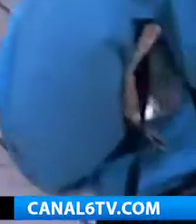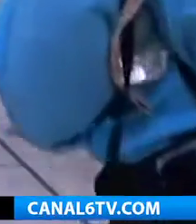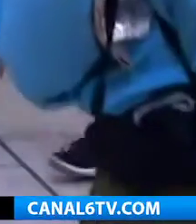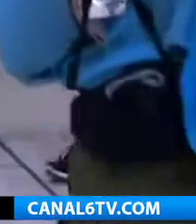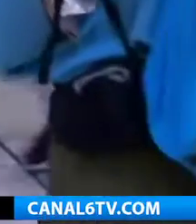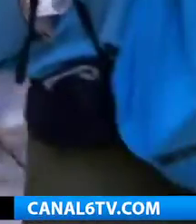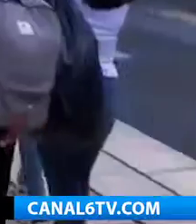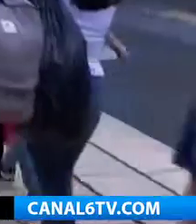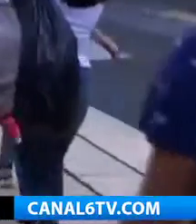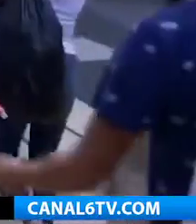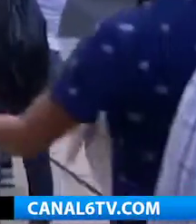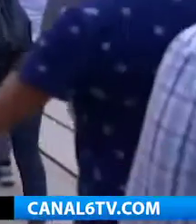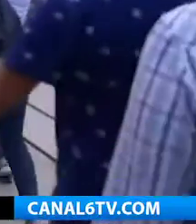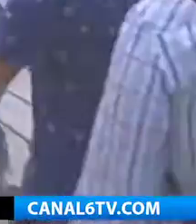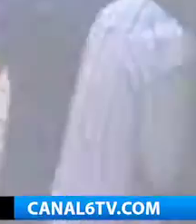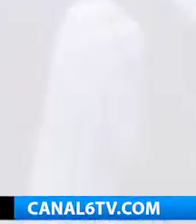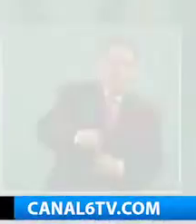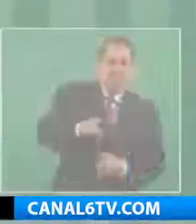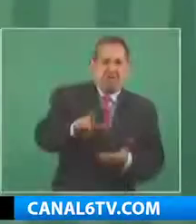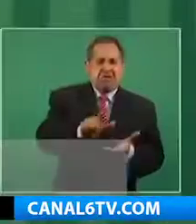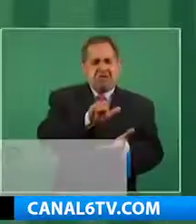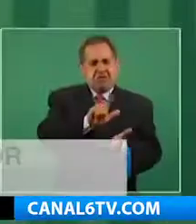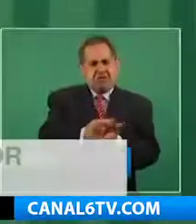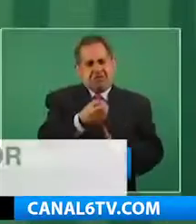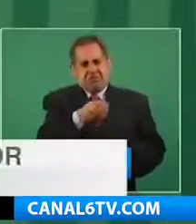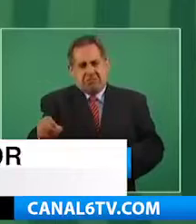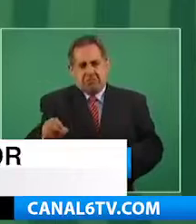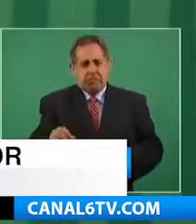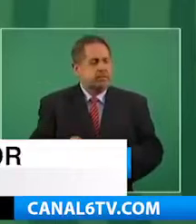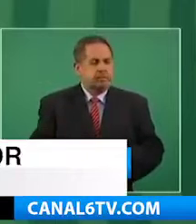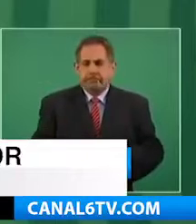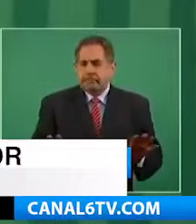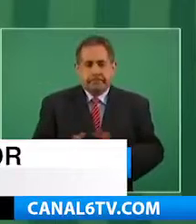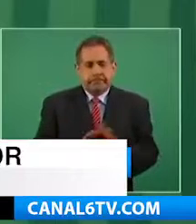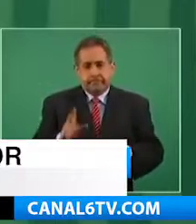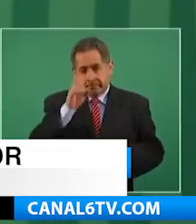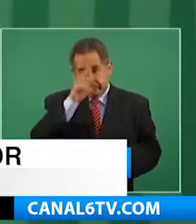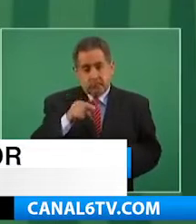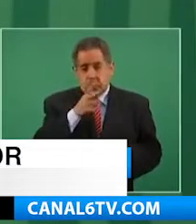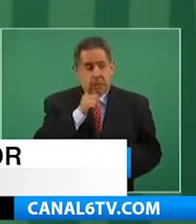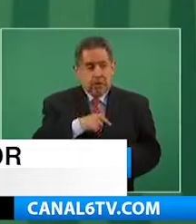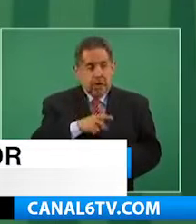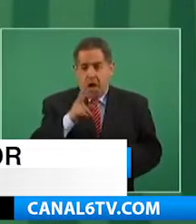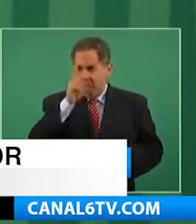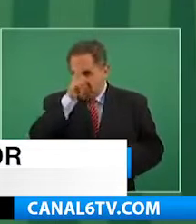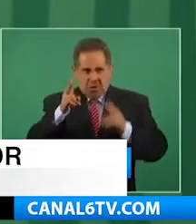cada quien es libre y puede decidir si lo usa o no esta prohibido prohibir